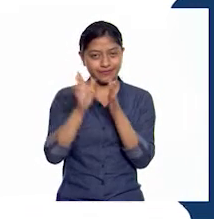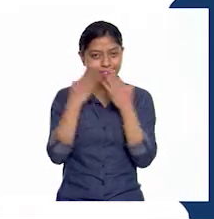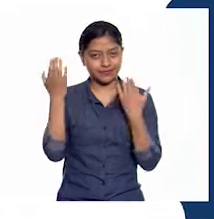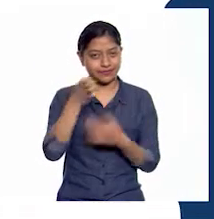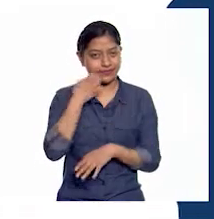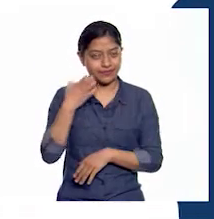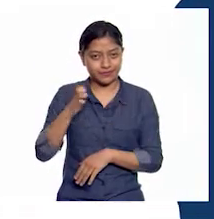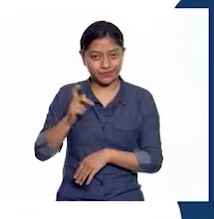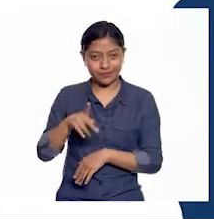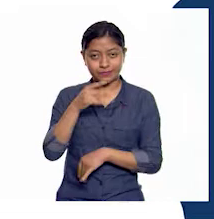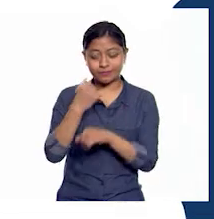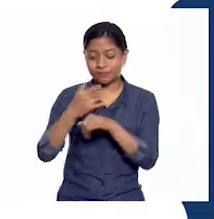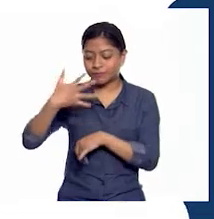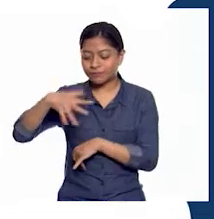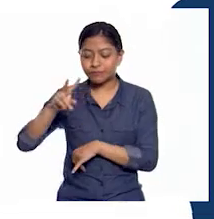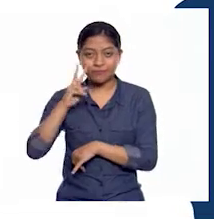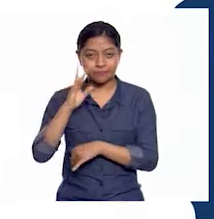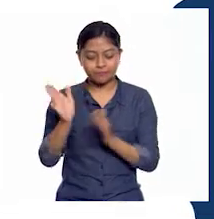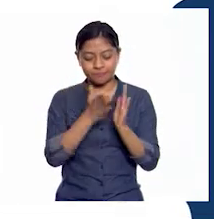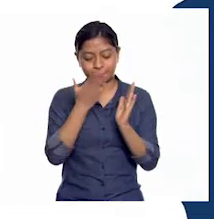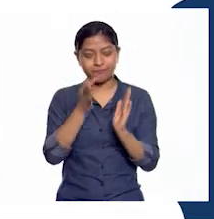en la página